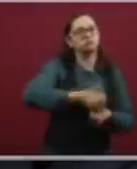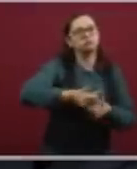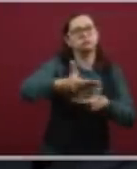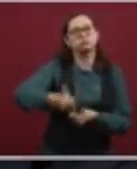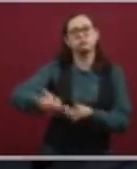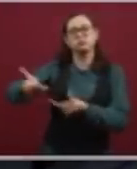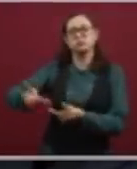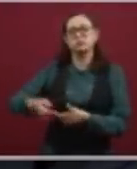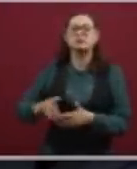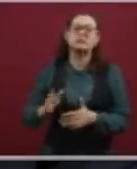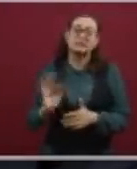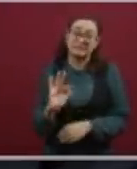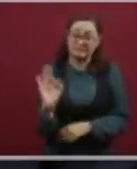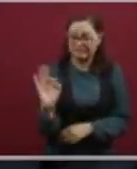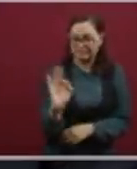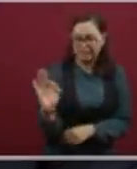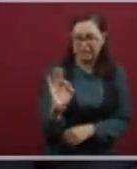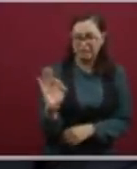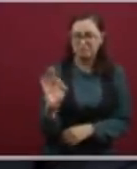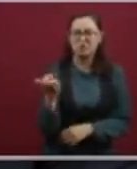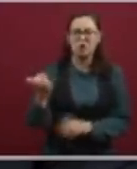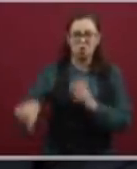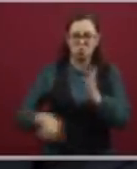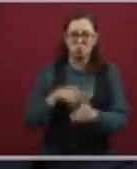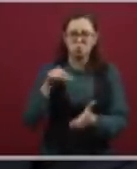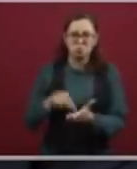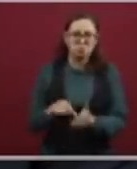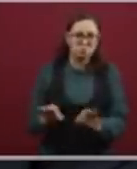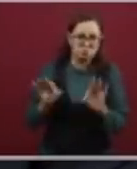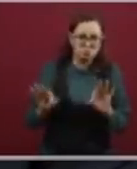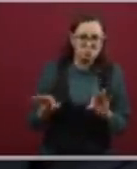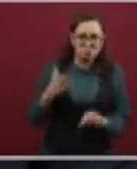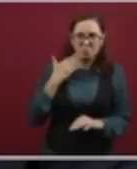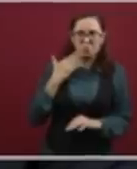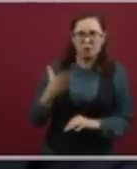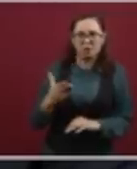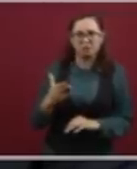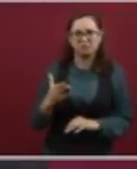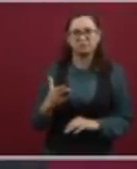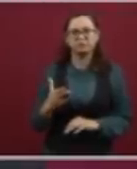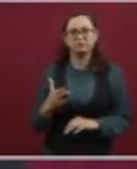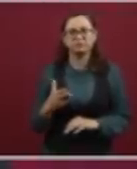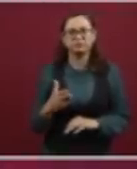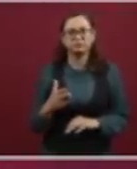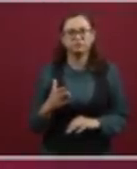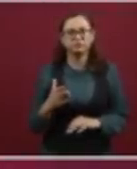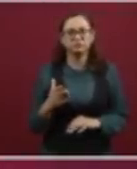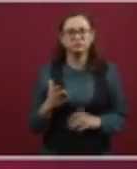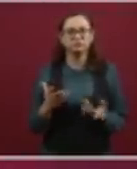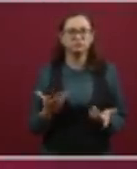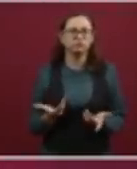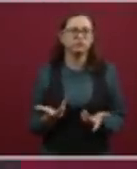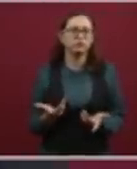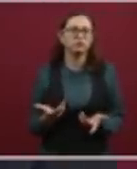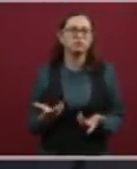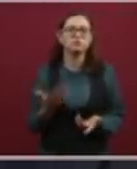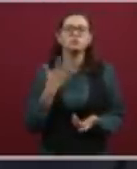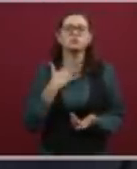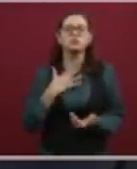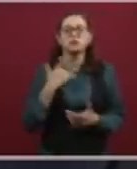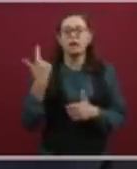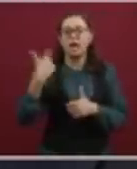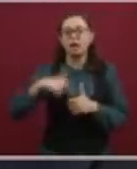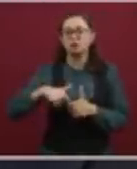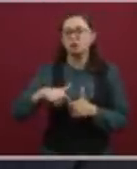está en un lugar estratégico para distribuir